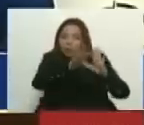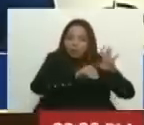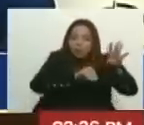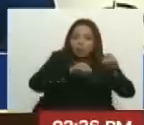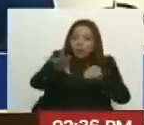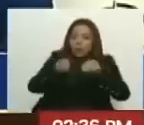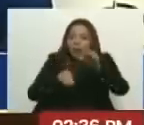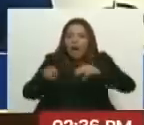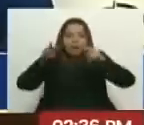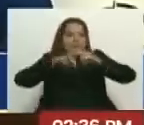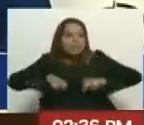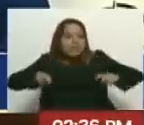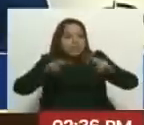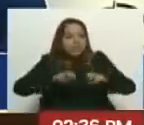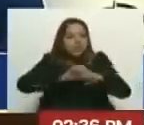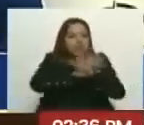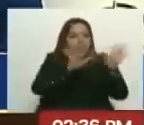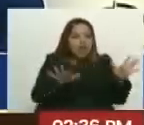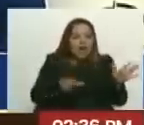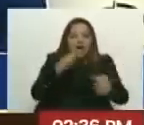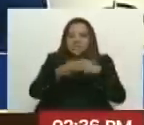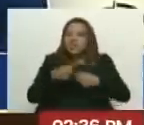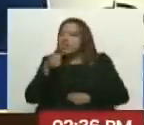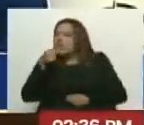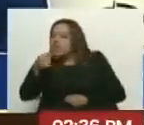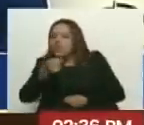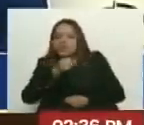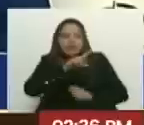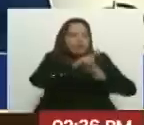las experticias respectivas, haciendo las entrevistas